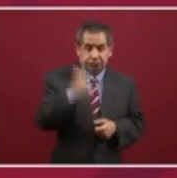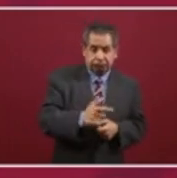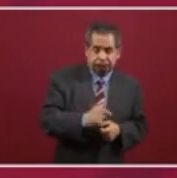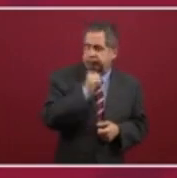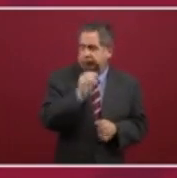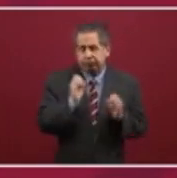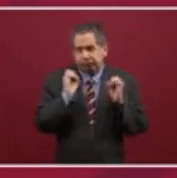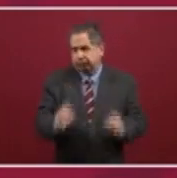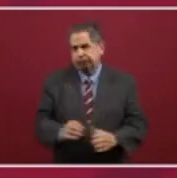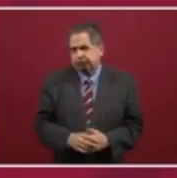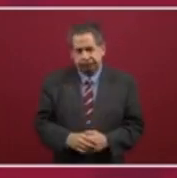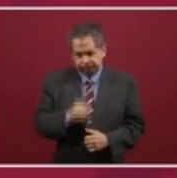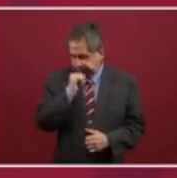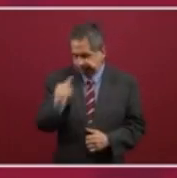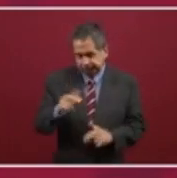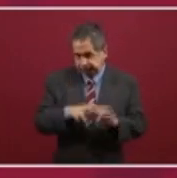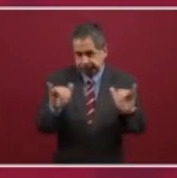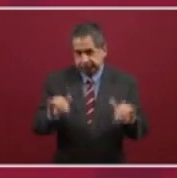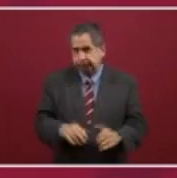para nada,